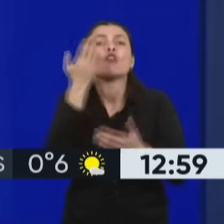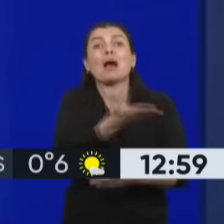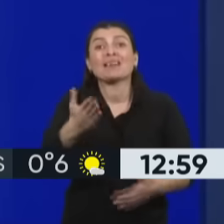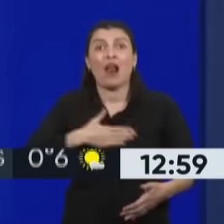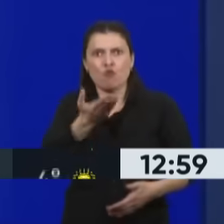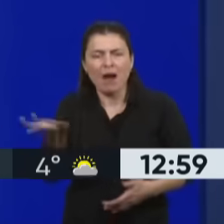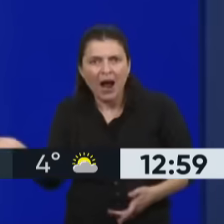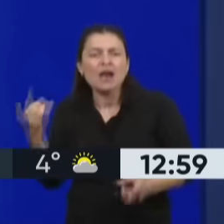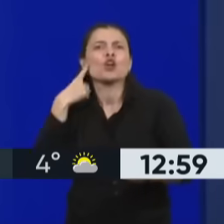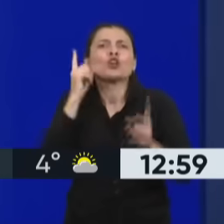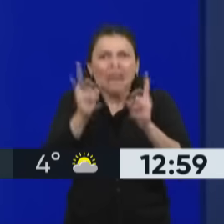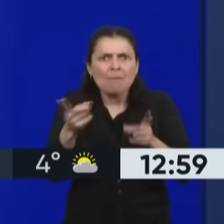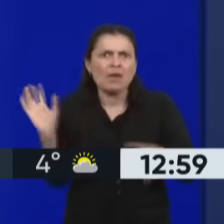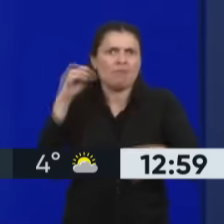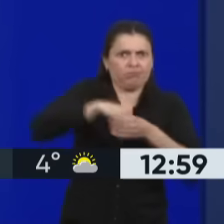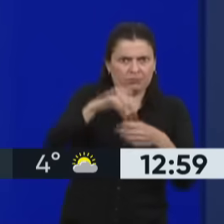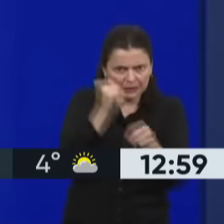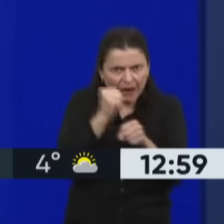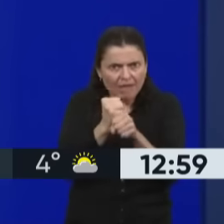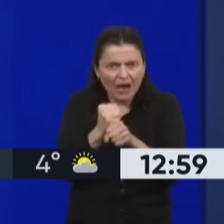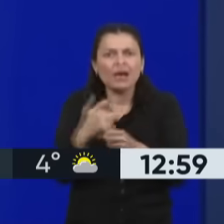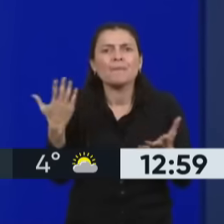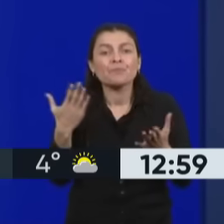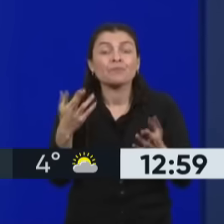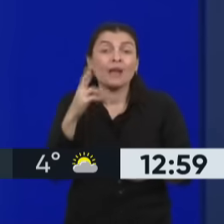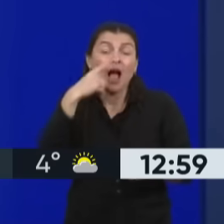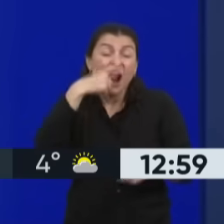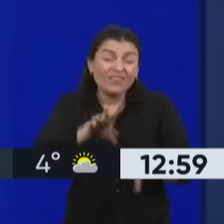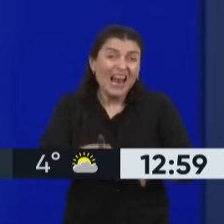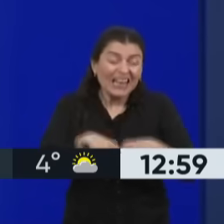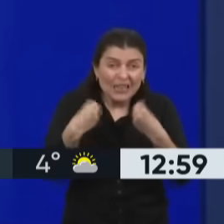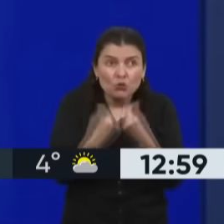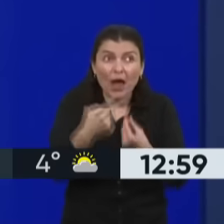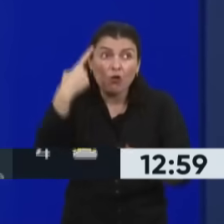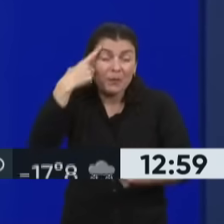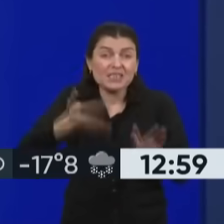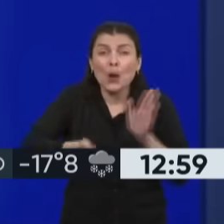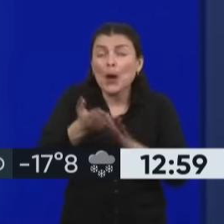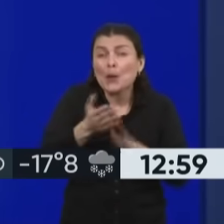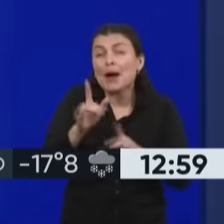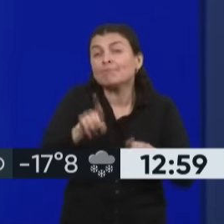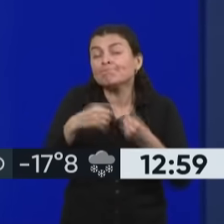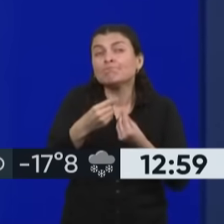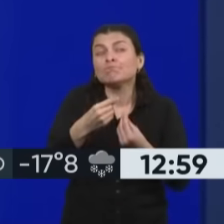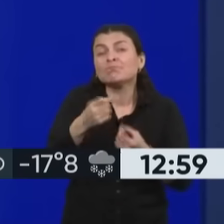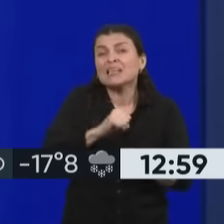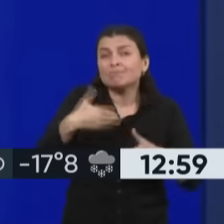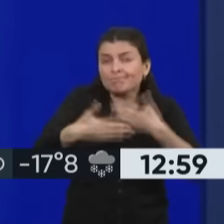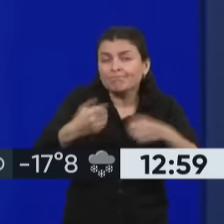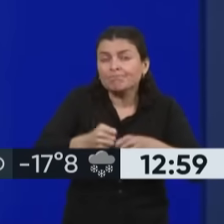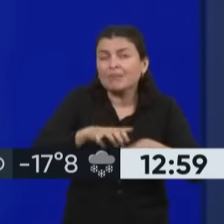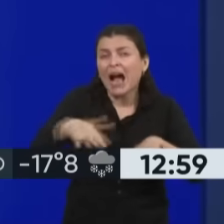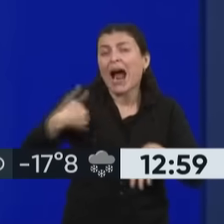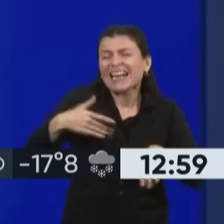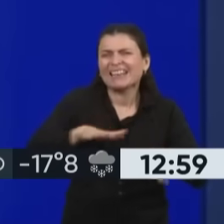tiene que ver con la apertura, digamos, vamos a poder hacer permanente una tasa de crecimiento claramente más alta.